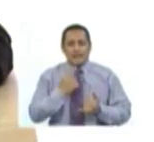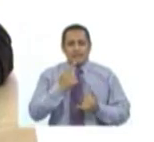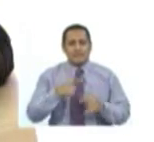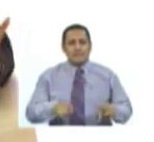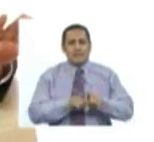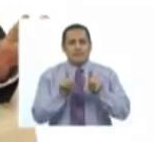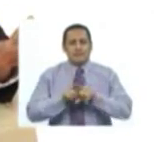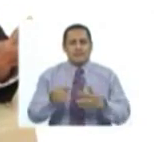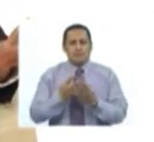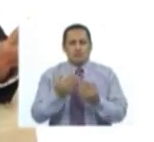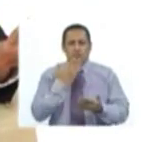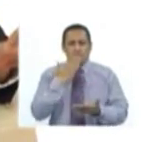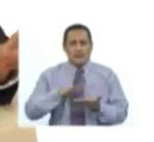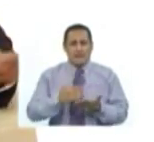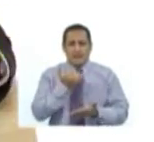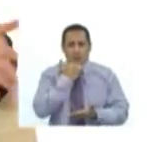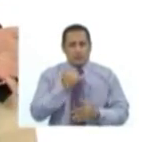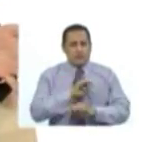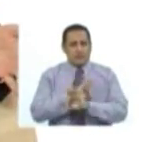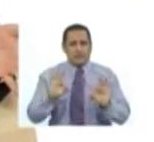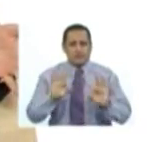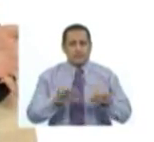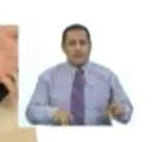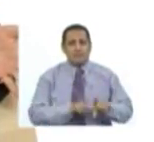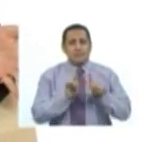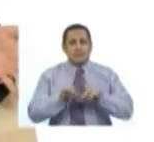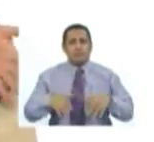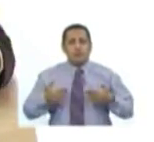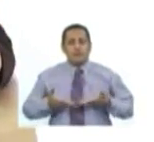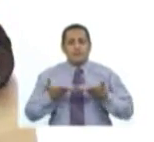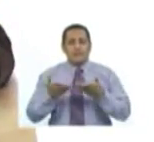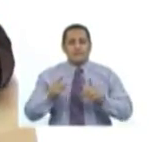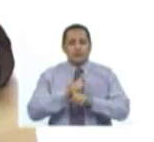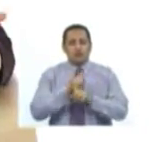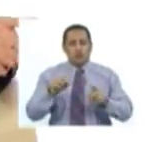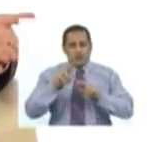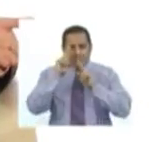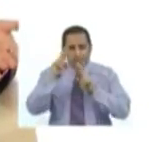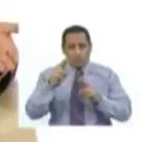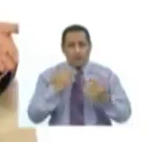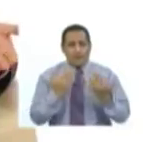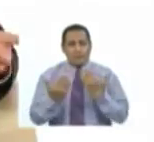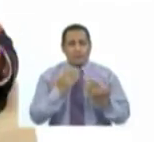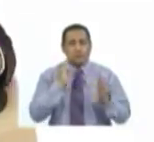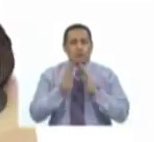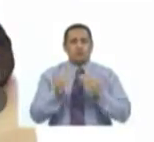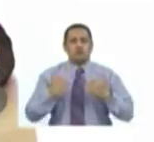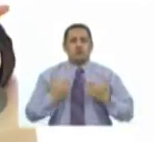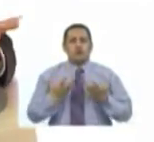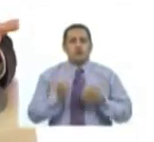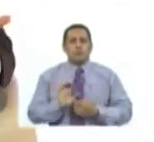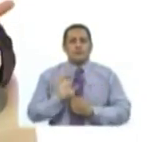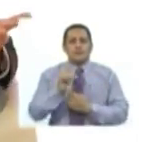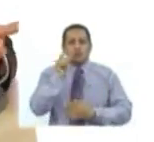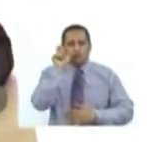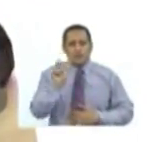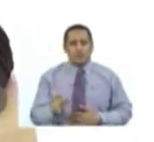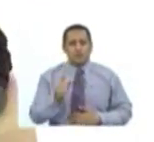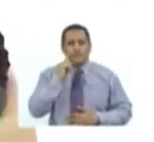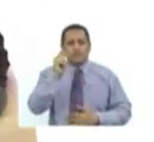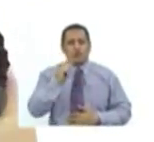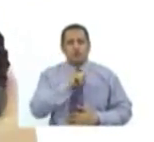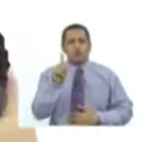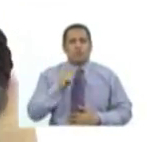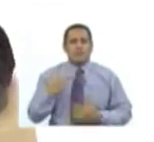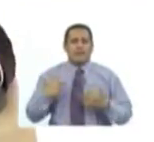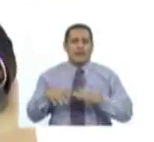esté desprovisto de arbitrariedades. Y estas arbitrariedades se pueden dar si no respetamos la forma, como por ejemplo si yo quiero presentar a un testigo y no me